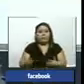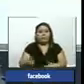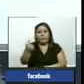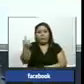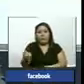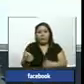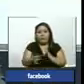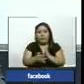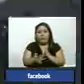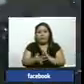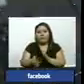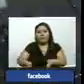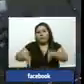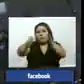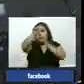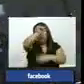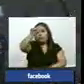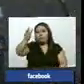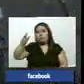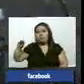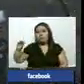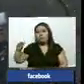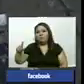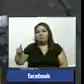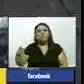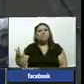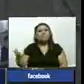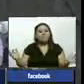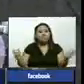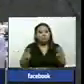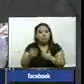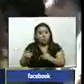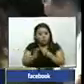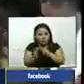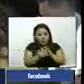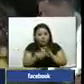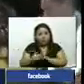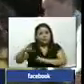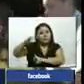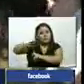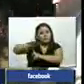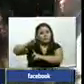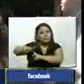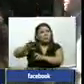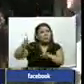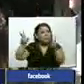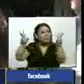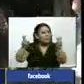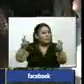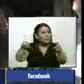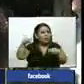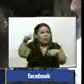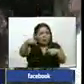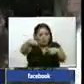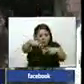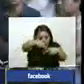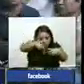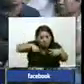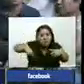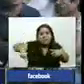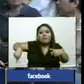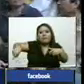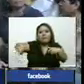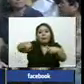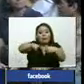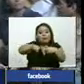Técnicos del Ministerio de Obras Públicas se reunieron con los habitantes de la residencial Santa Lucía en Ilopango para abordar sobre la situación actual de la cárcava que